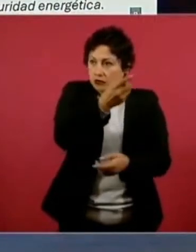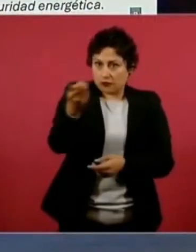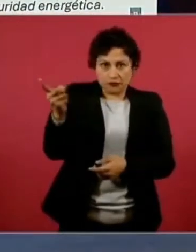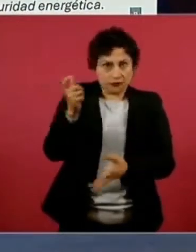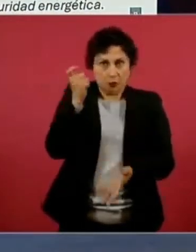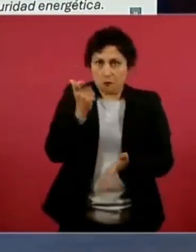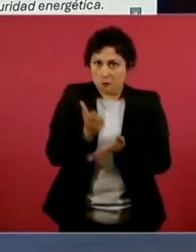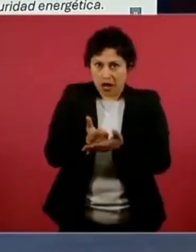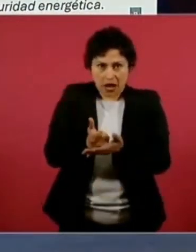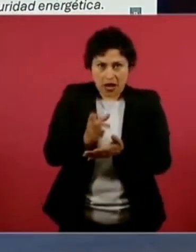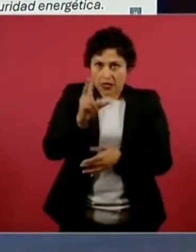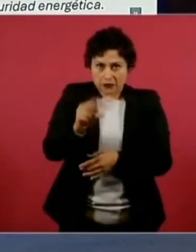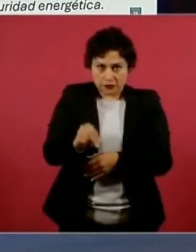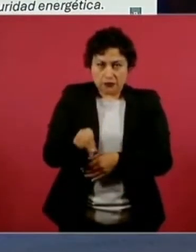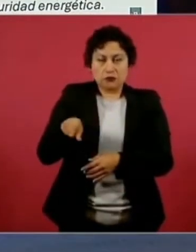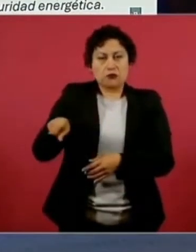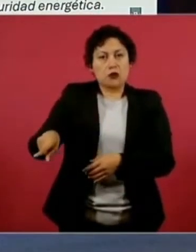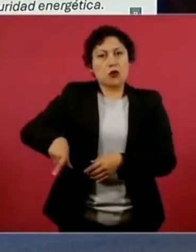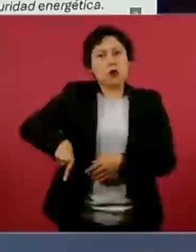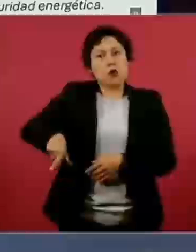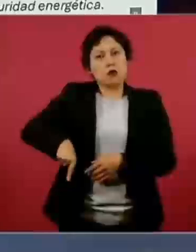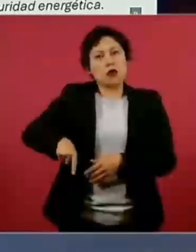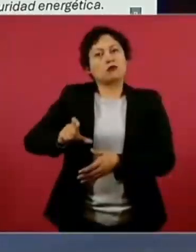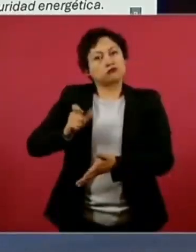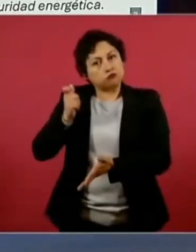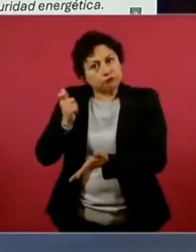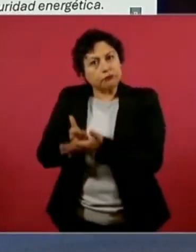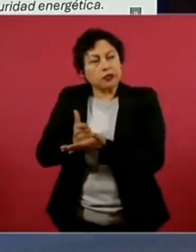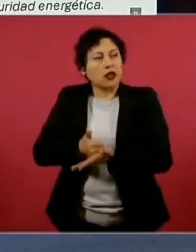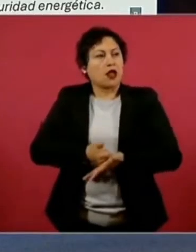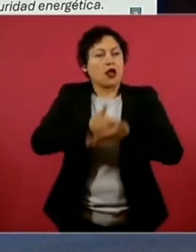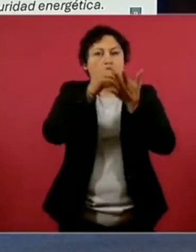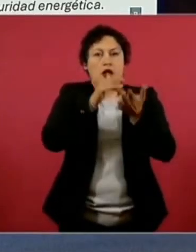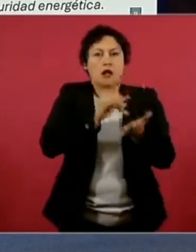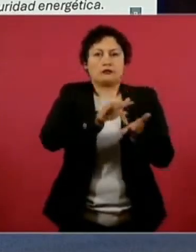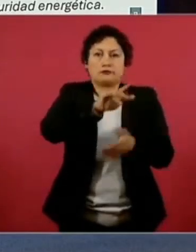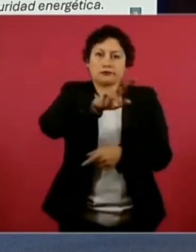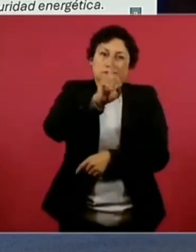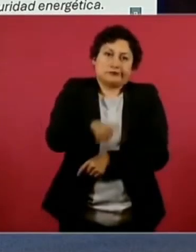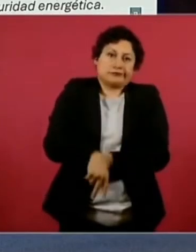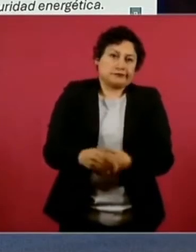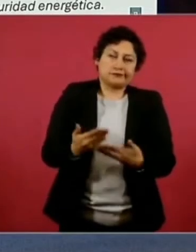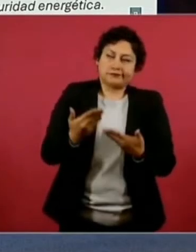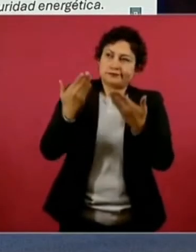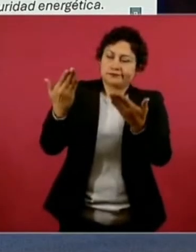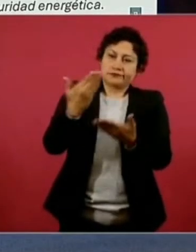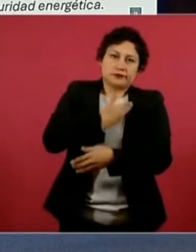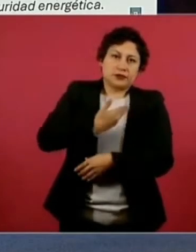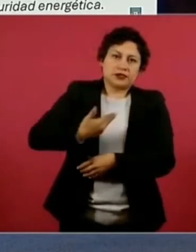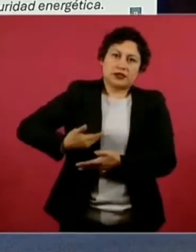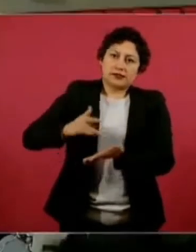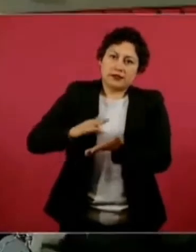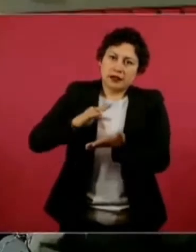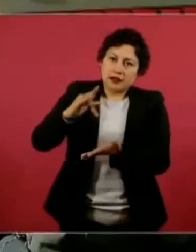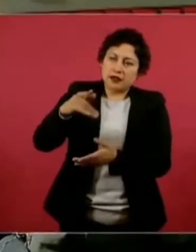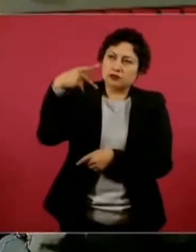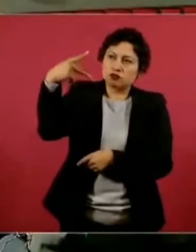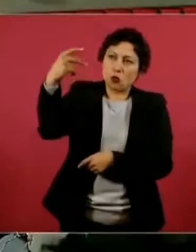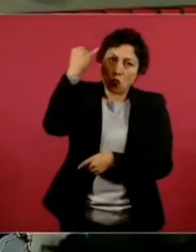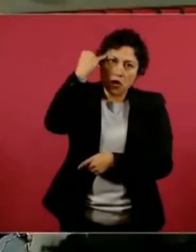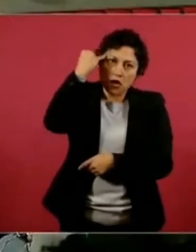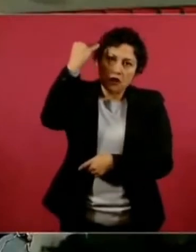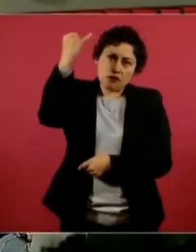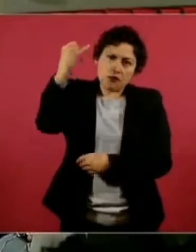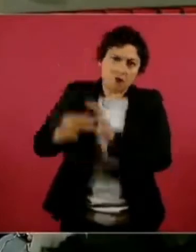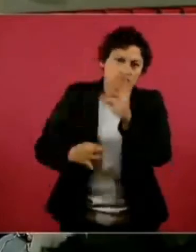de una empresa como la Comisión Federal de Electricidad. Y pues, digamos, darle las gracias al presidente que con su fortaleza política, al liderazgo de nuestro